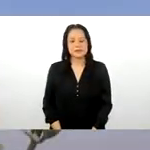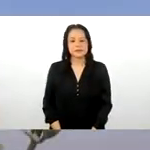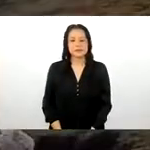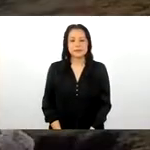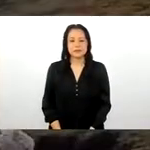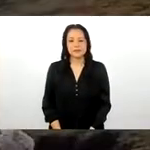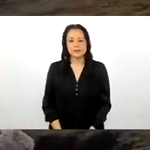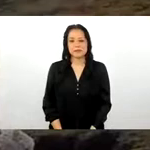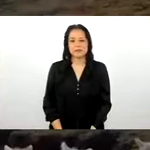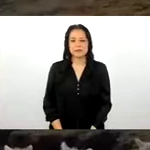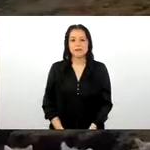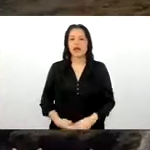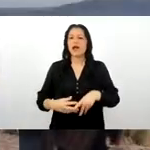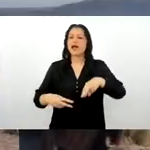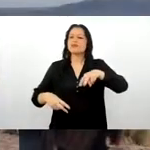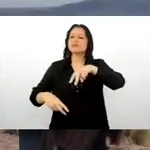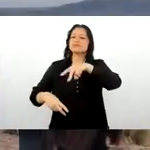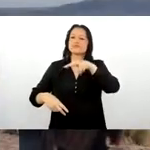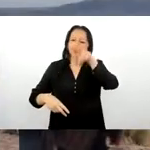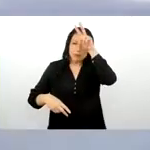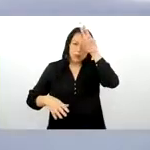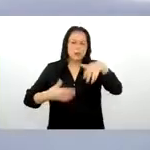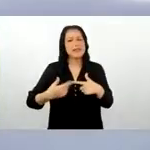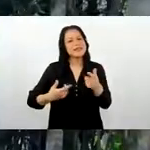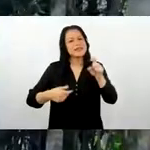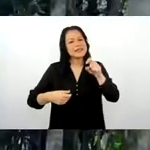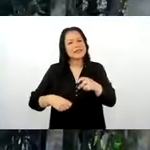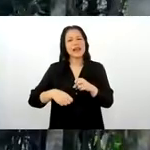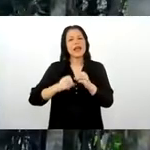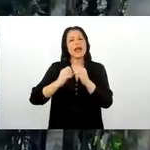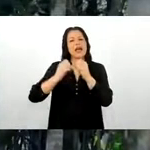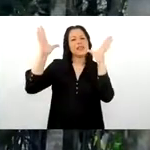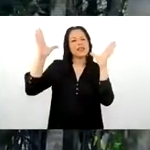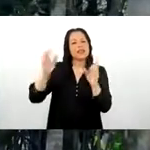Recorrer el Perú puede tomarte días, horas o minutos.